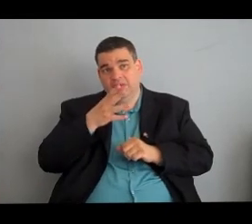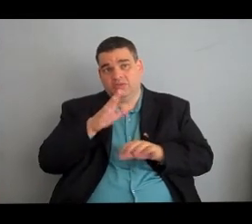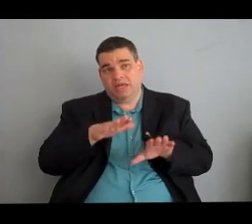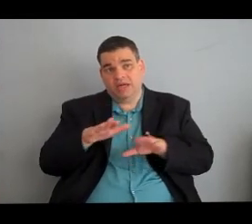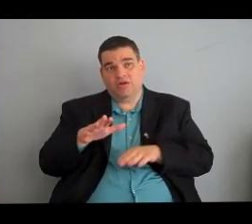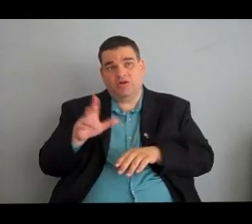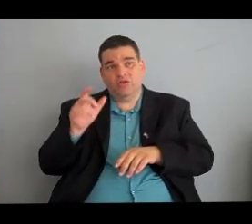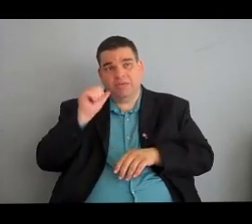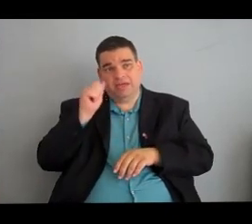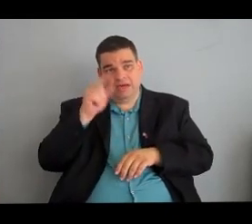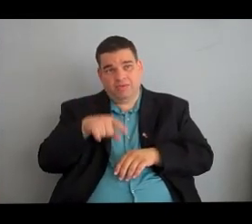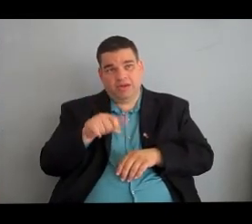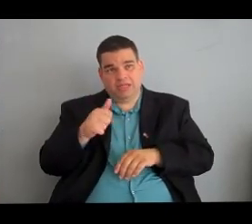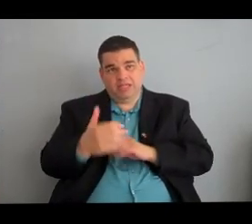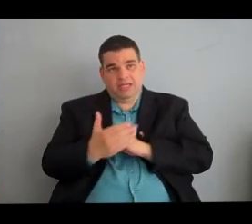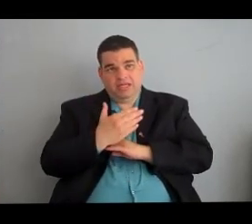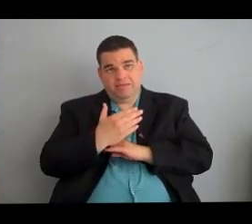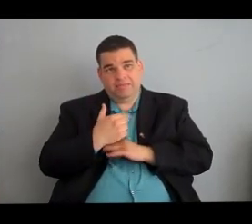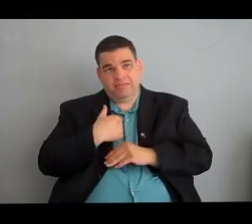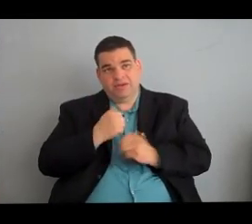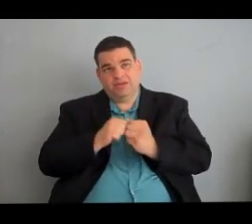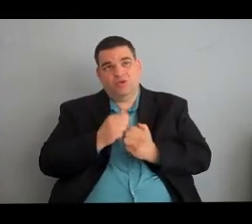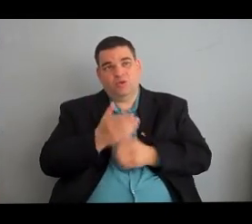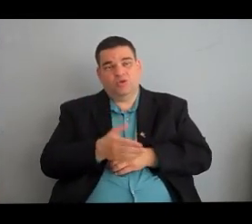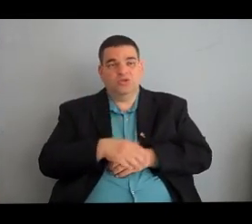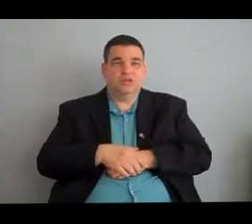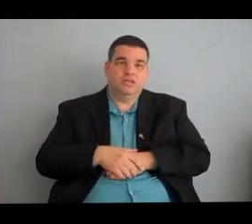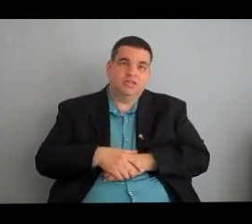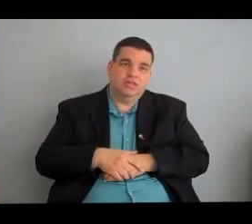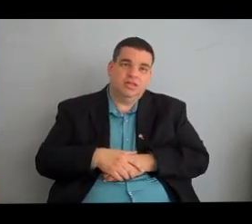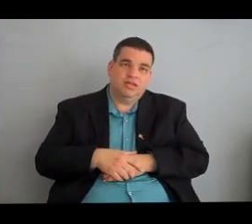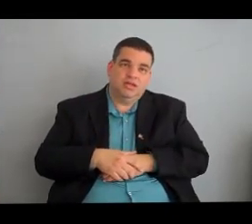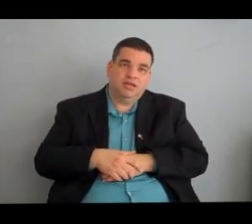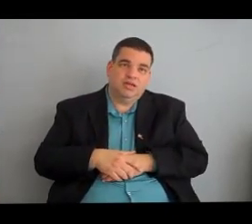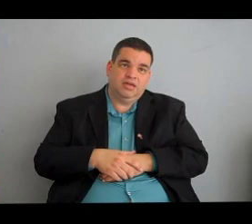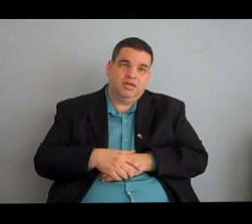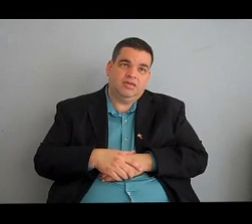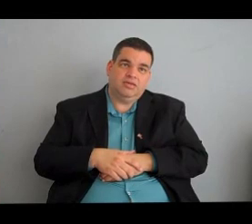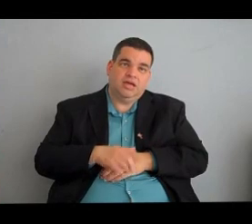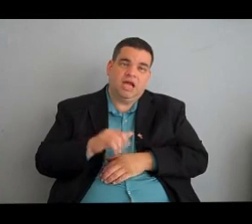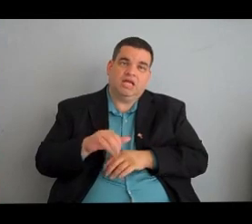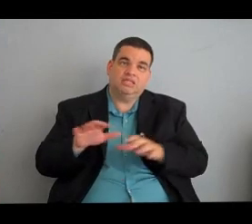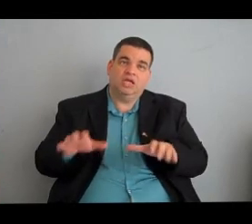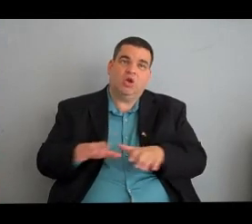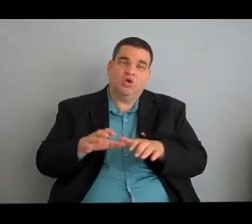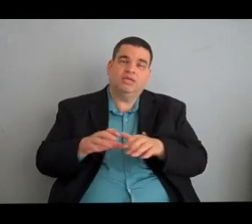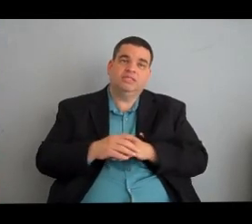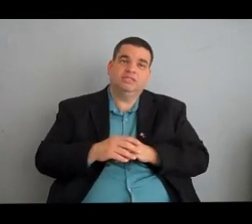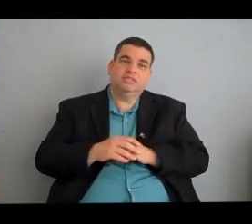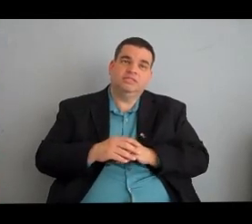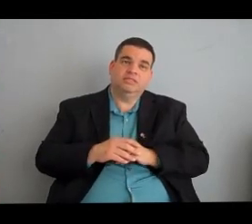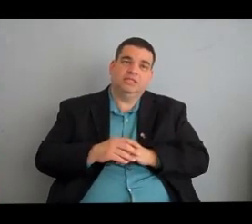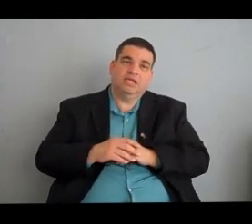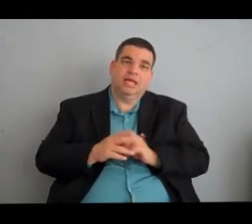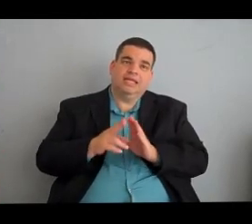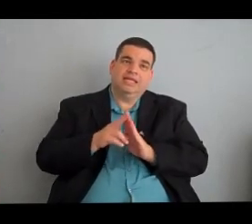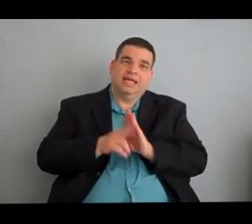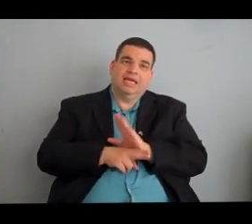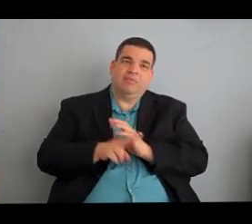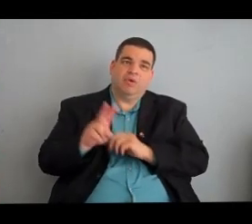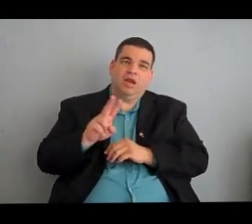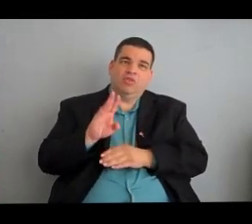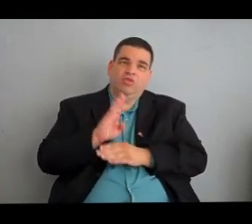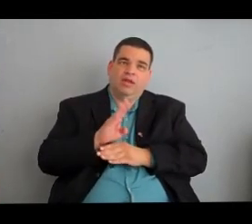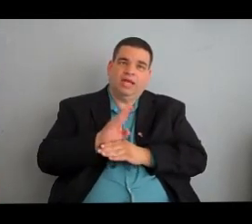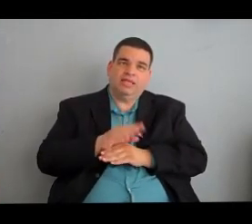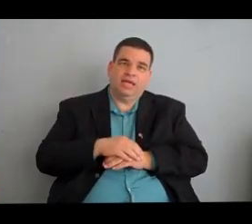contigo. Y así mismo lo hice. Resulta que la enterramos a las 2 de la tarde, pero yo tengo que marchar